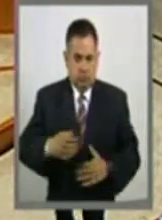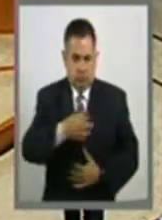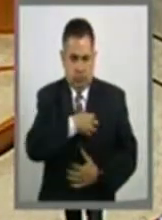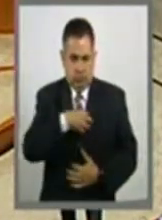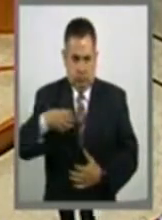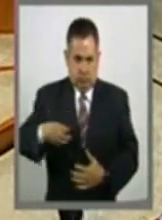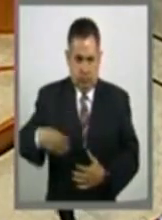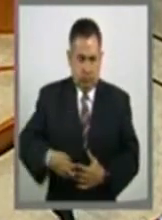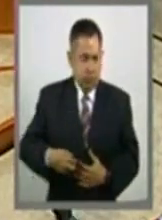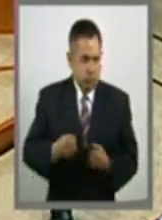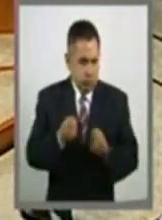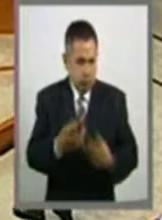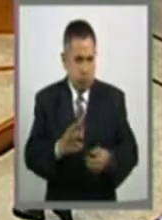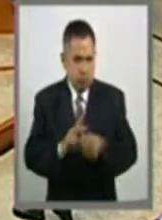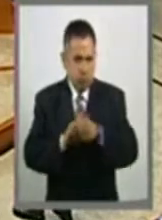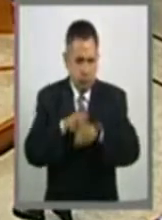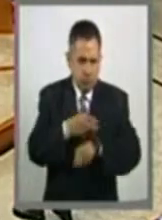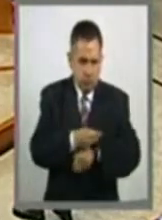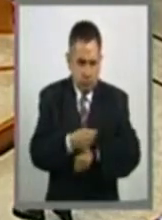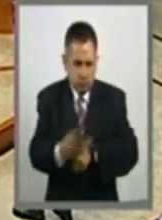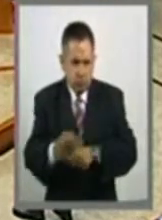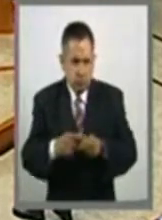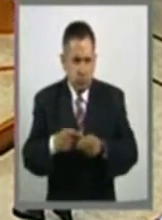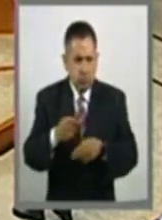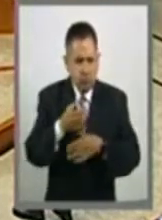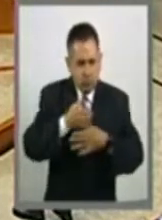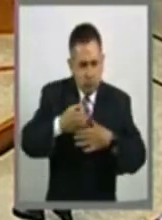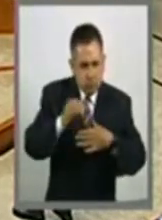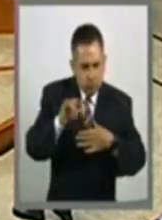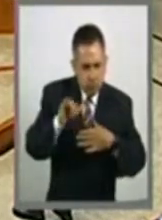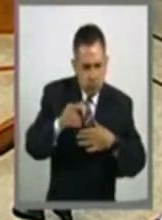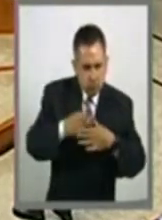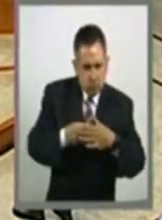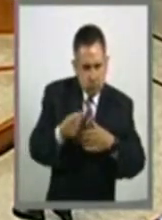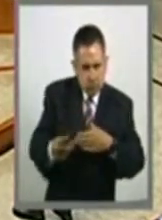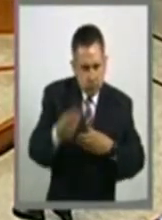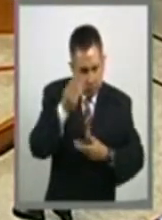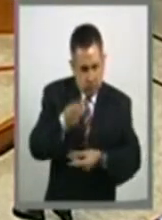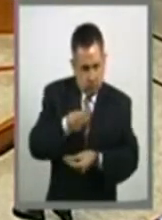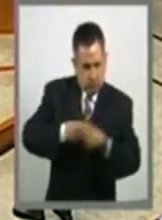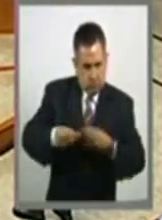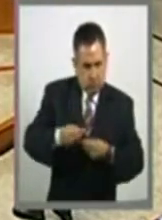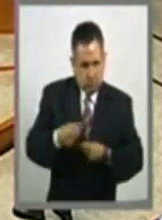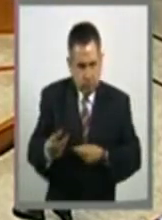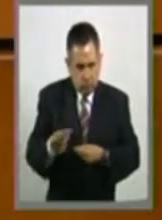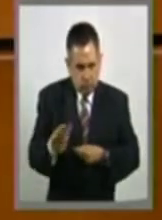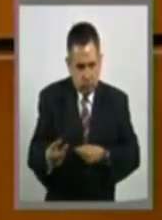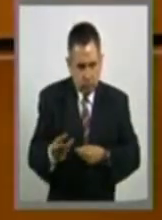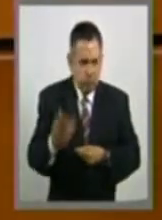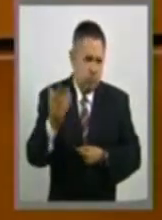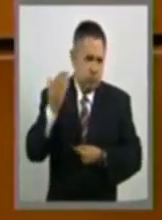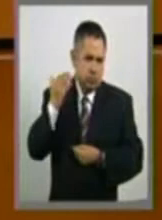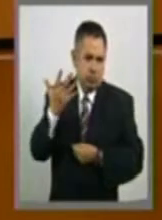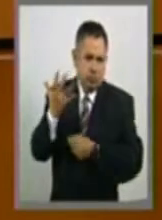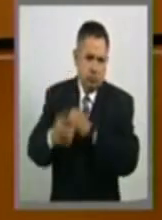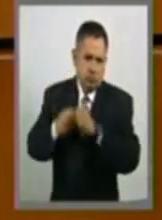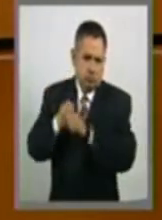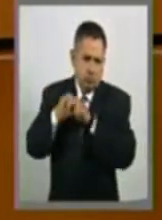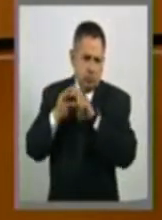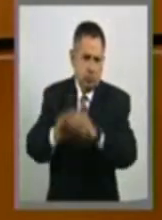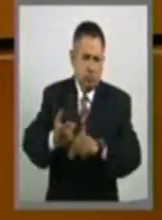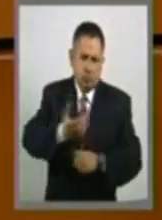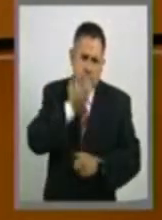tejidos, células para trasplantes desde hace más de 5 décadas ha sido una práctica médica